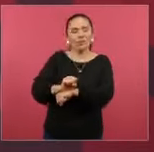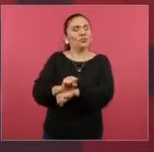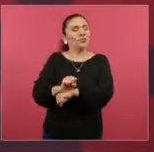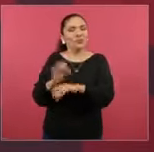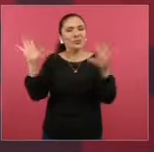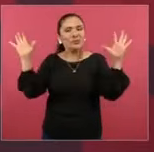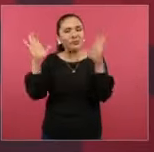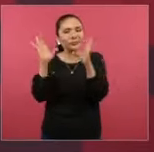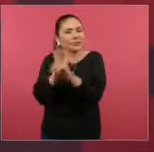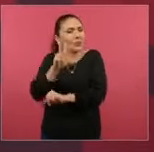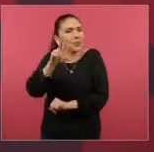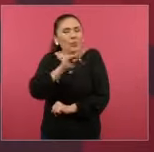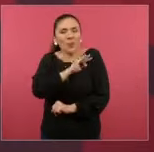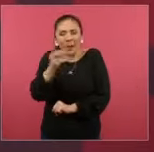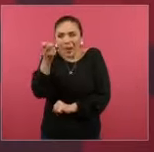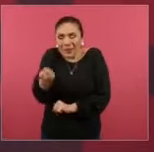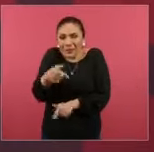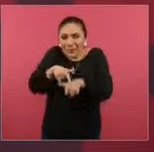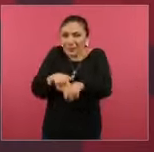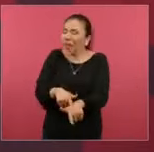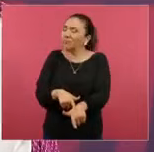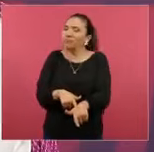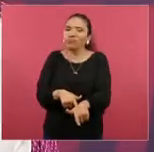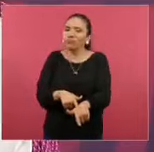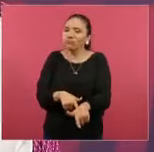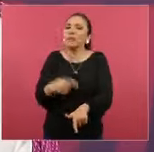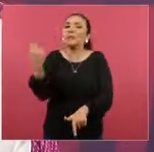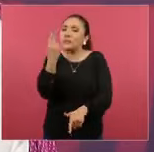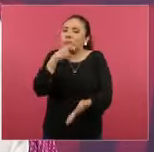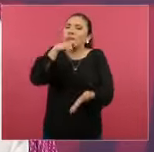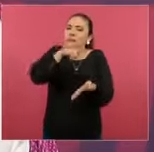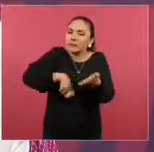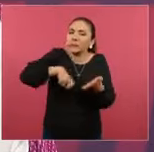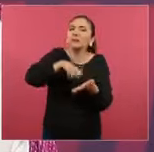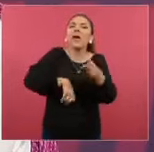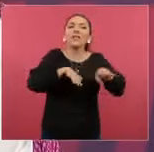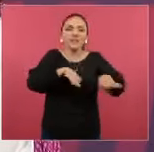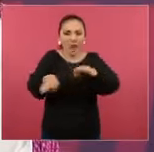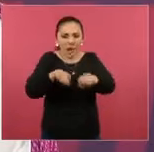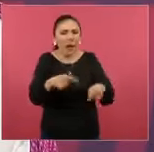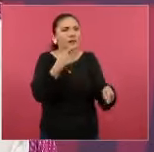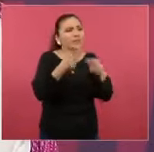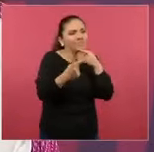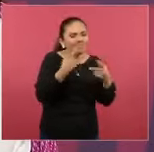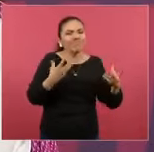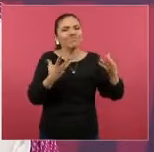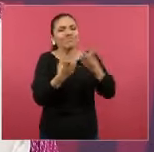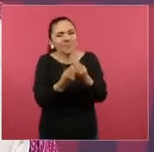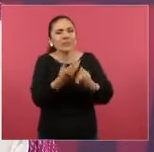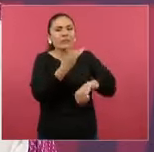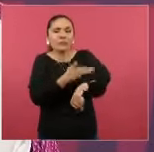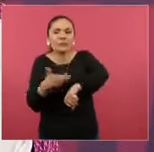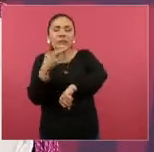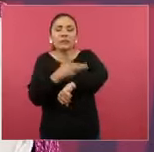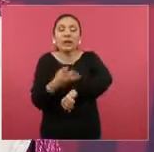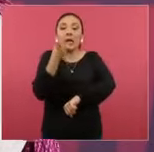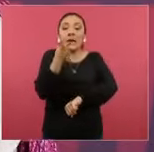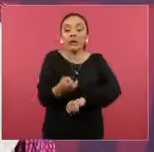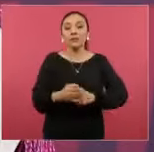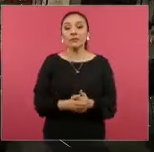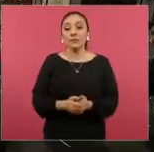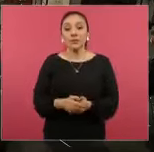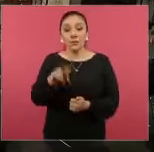algo que no nos los podíamos permitir. Y hubo que hacer muchos trabajos, mucha coordinación y